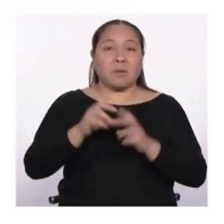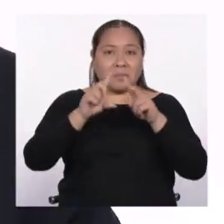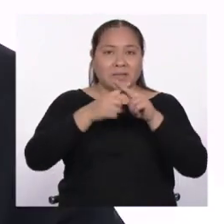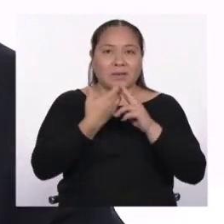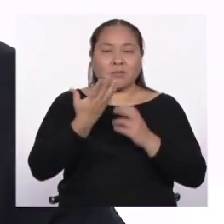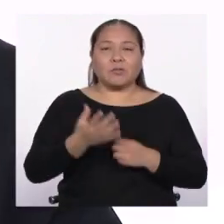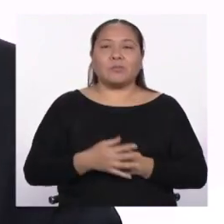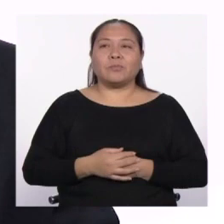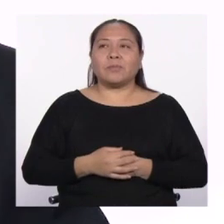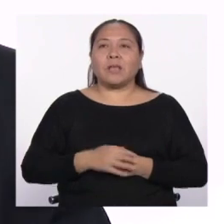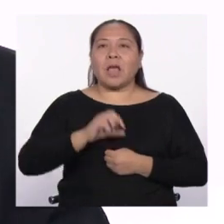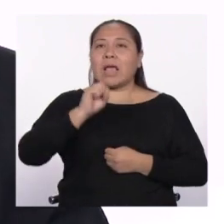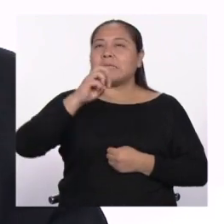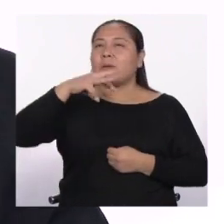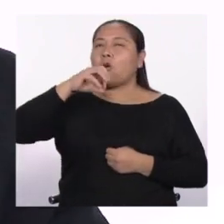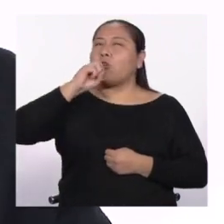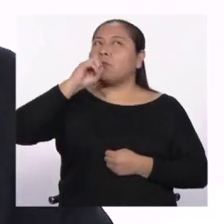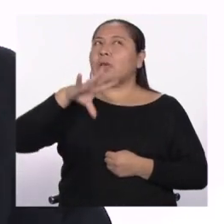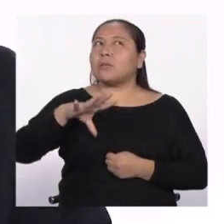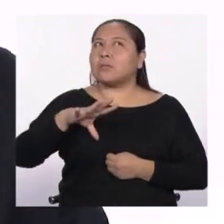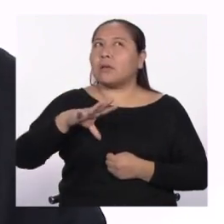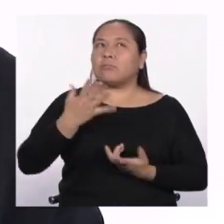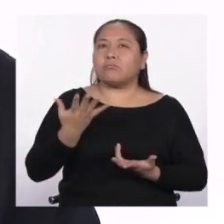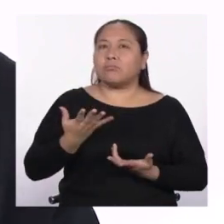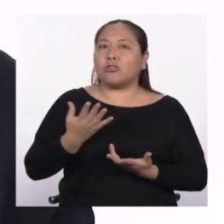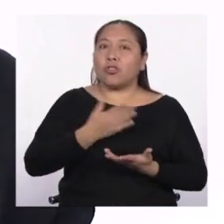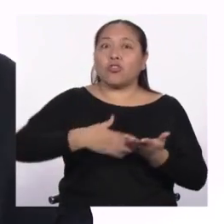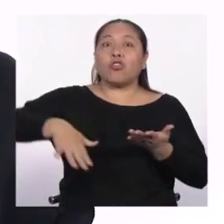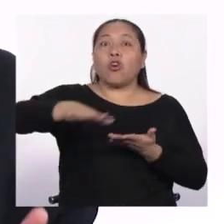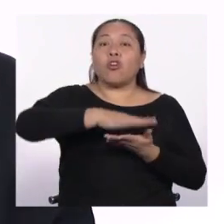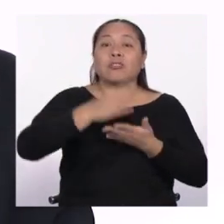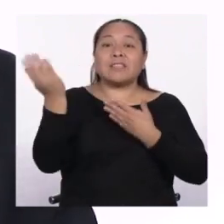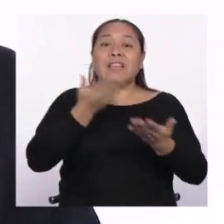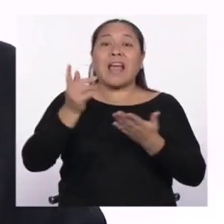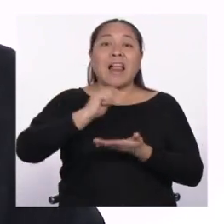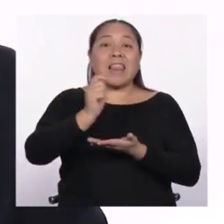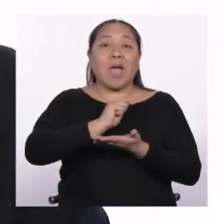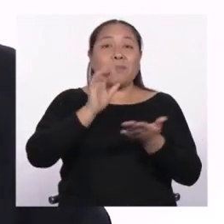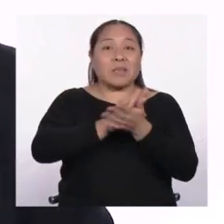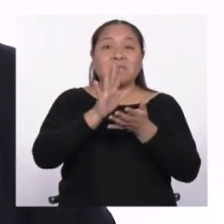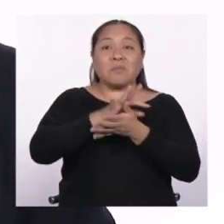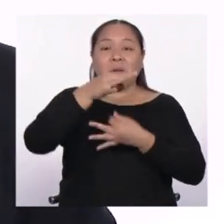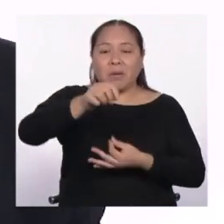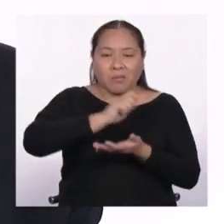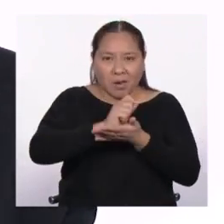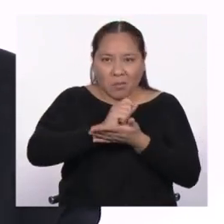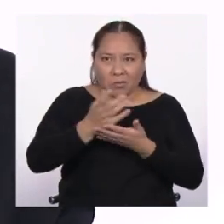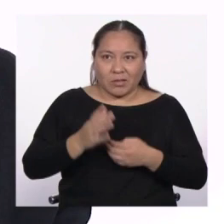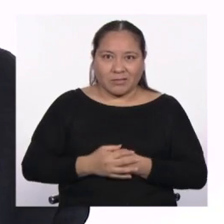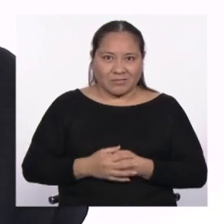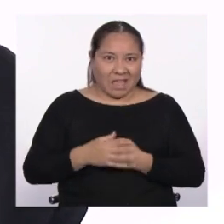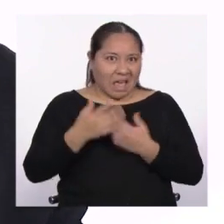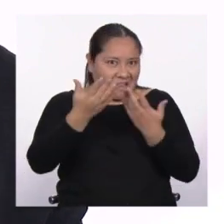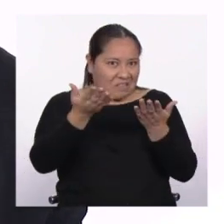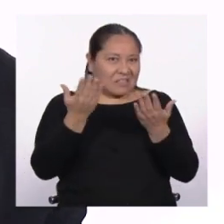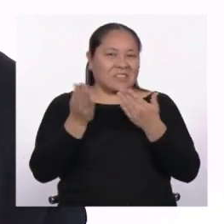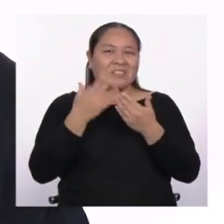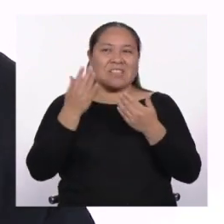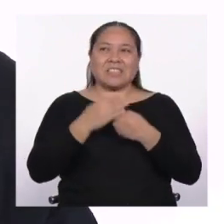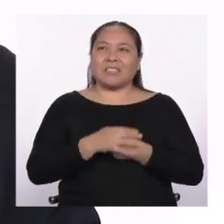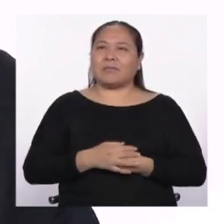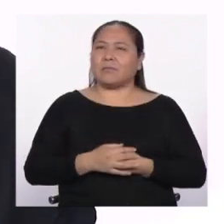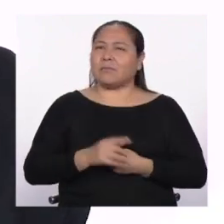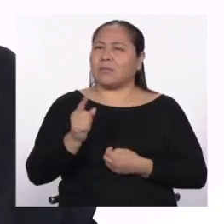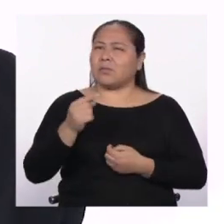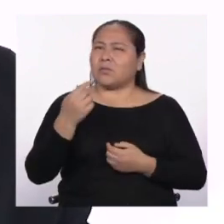empecemos. Simón dice que todos traigan su lápiz y papel para tomar nota. ¿Ya ven qué fácil es? Pero es